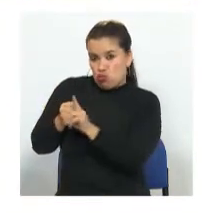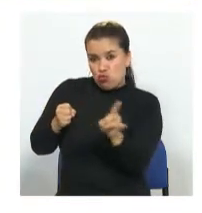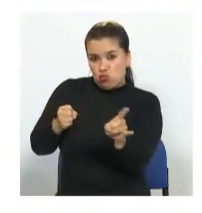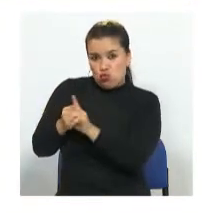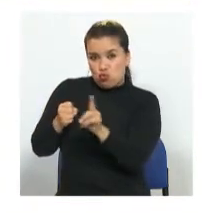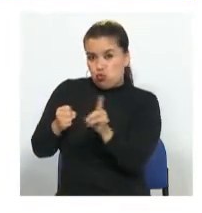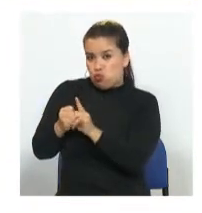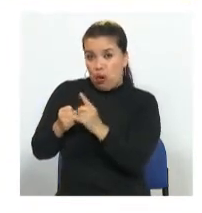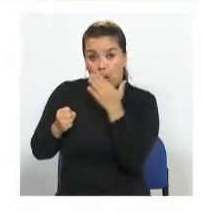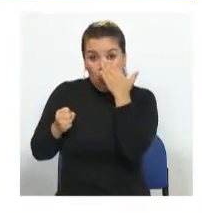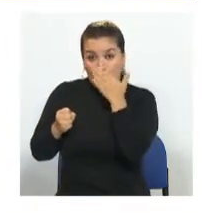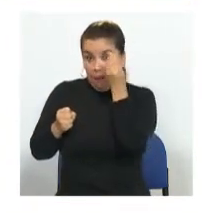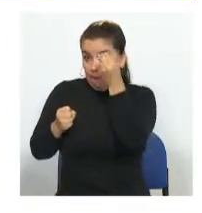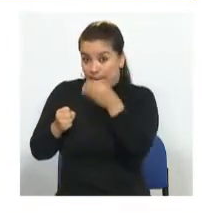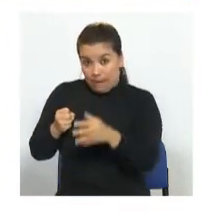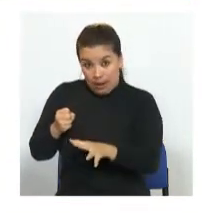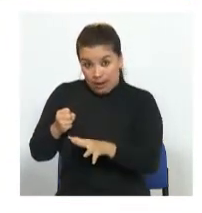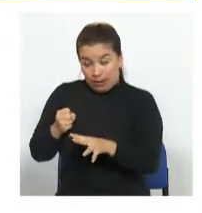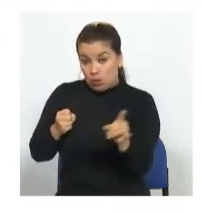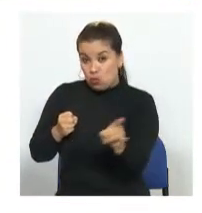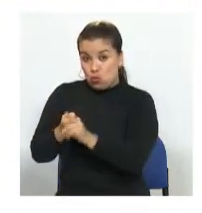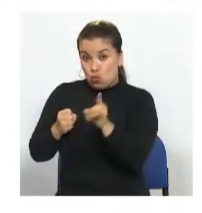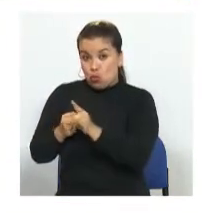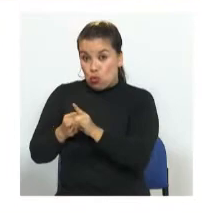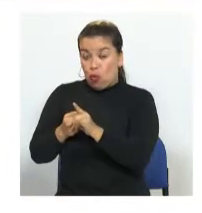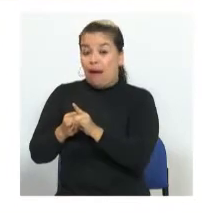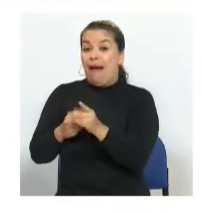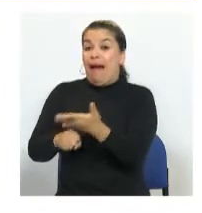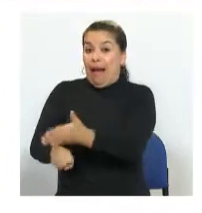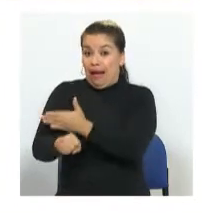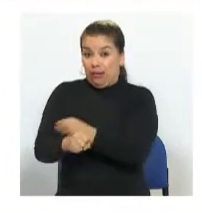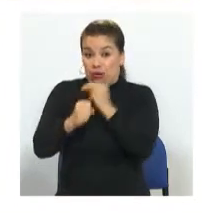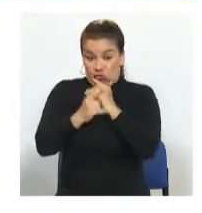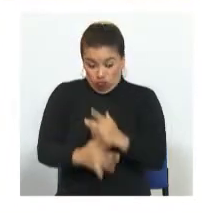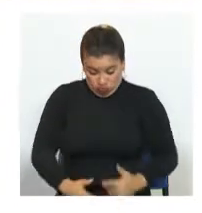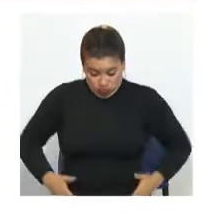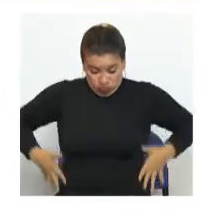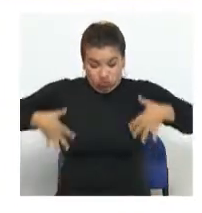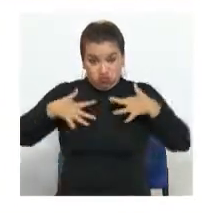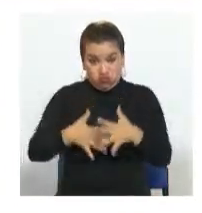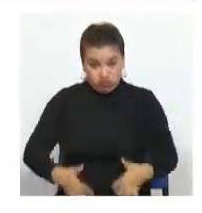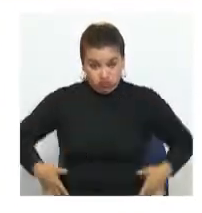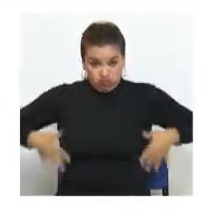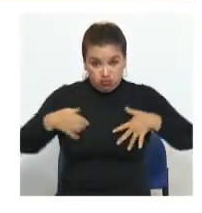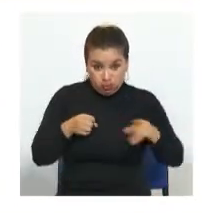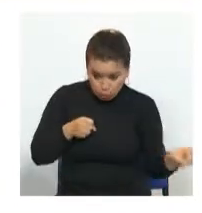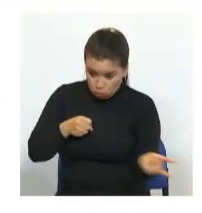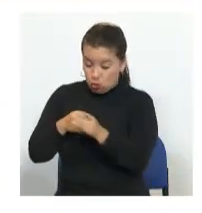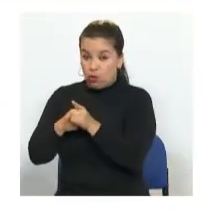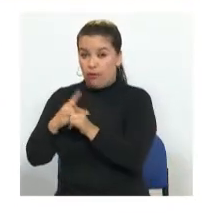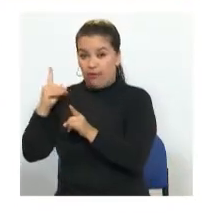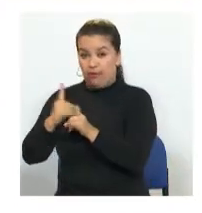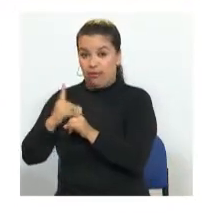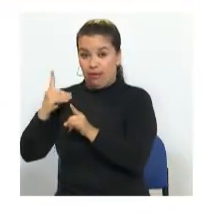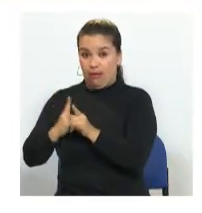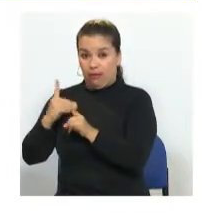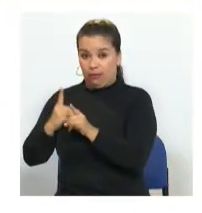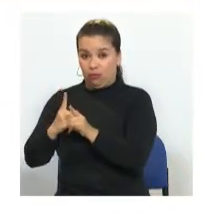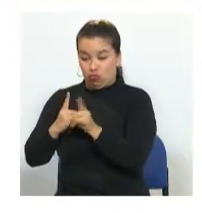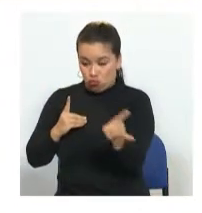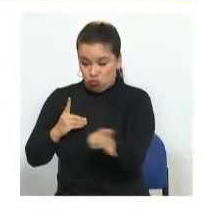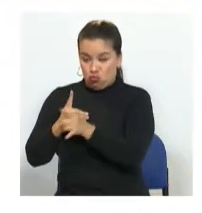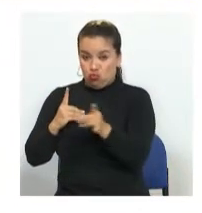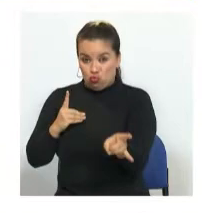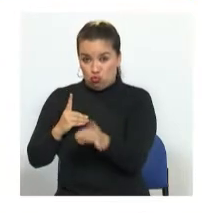que ya se encargó de alimentar cada uno de los tejidos con su oxígeno y su energía, regresa al lado derecho del corazón a través de la